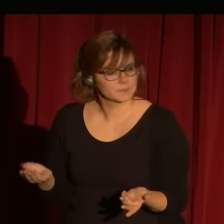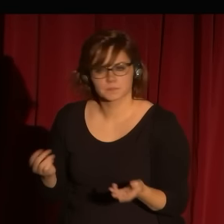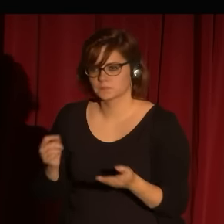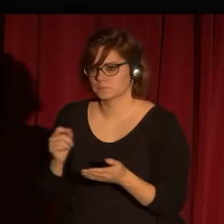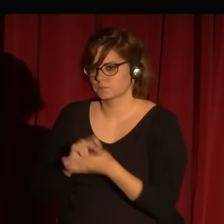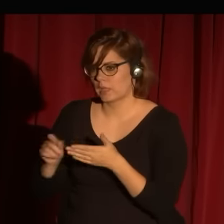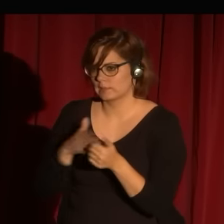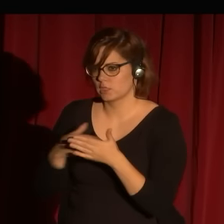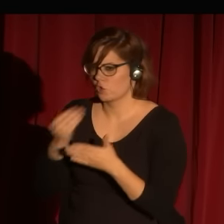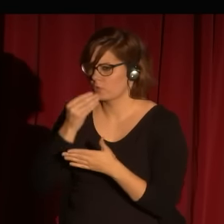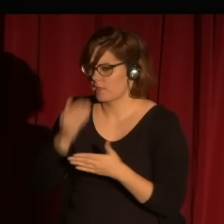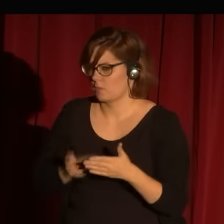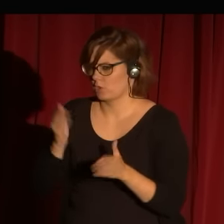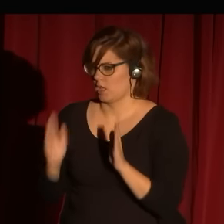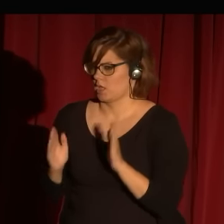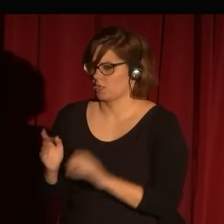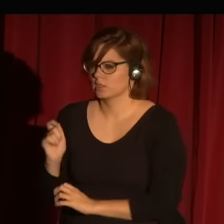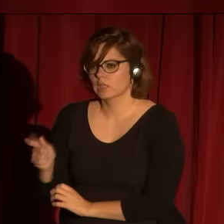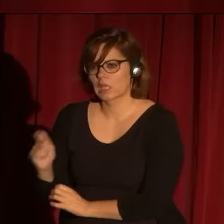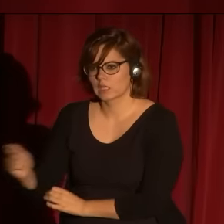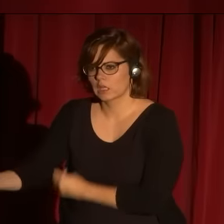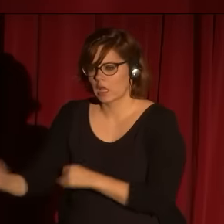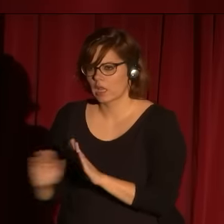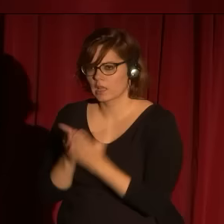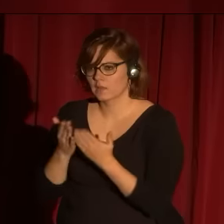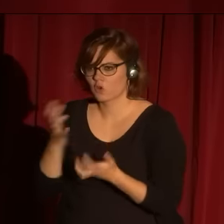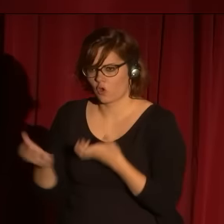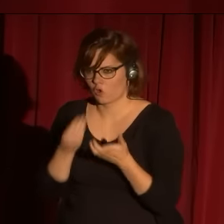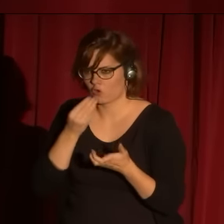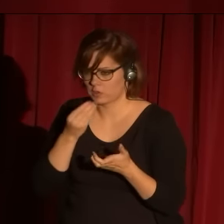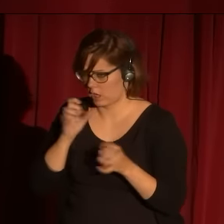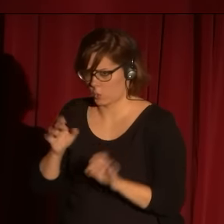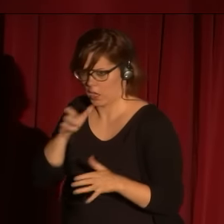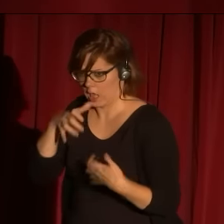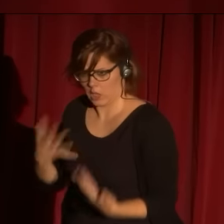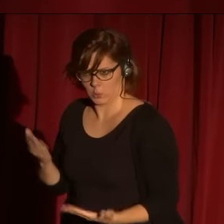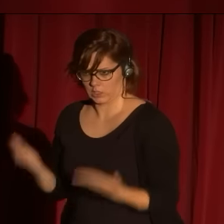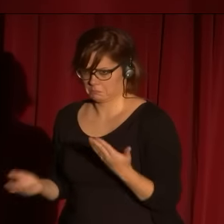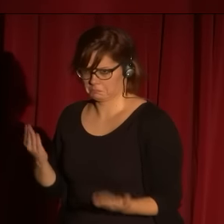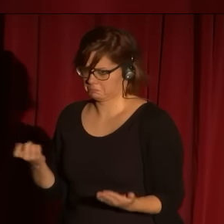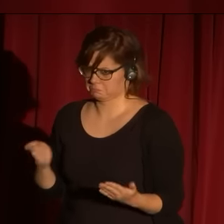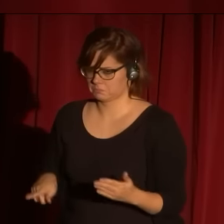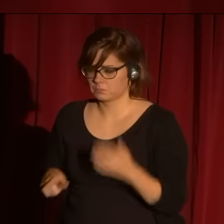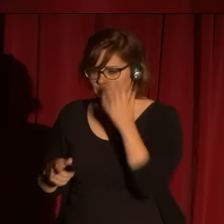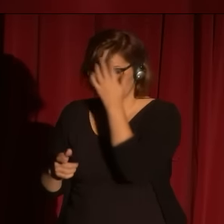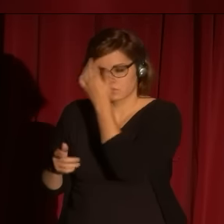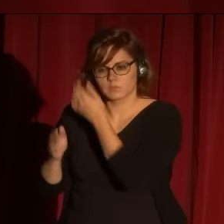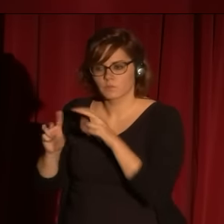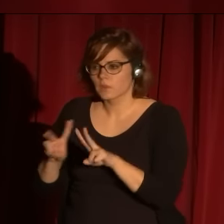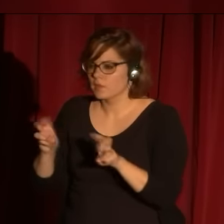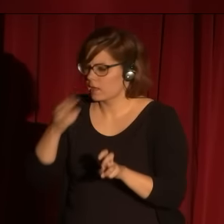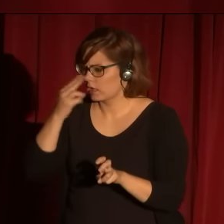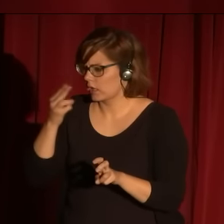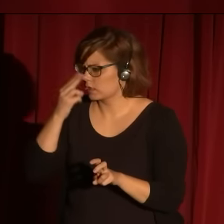escritor de comida muy importante se escriben muchísimos libros de comida en la época casi tantos como hoy en día en proporción no es es un tema que